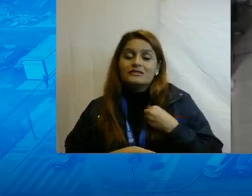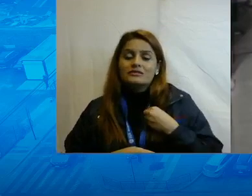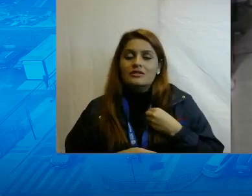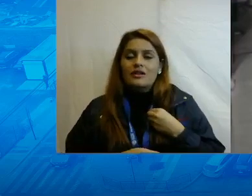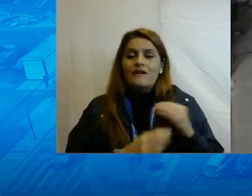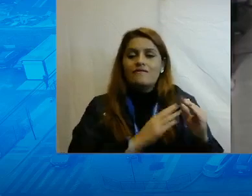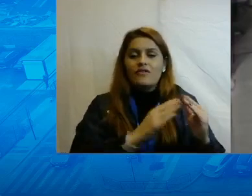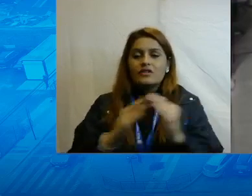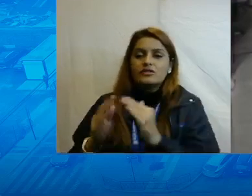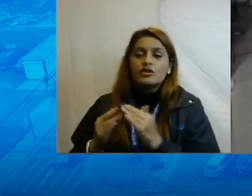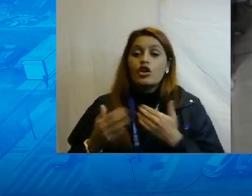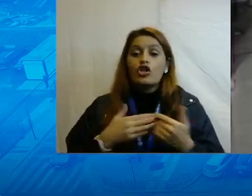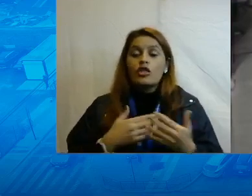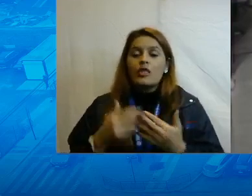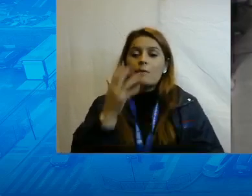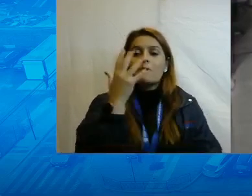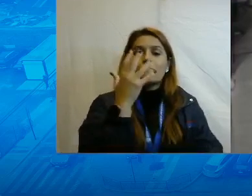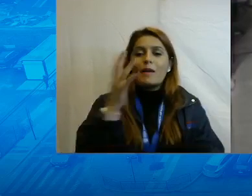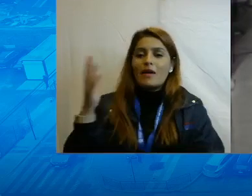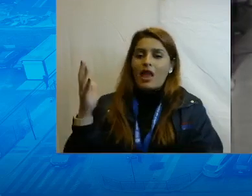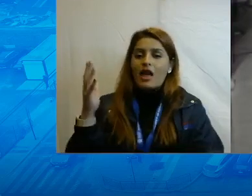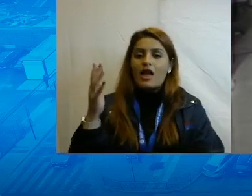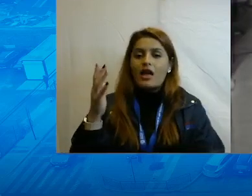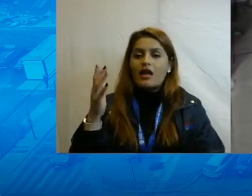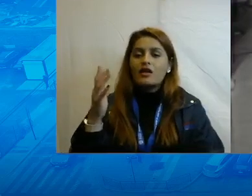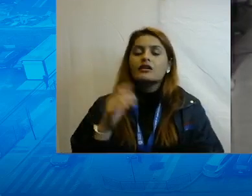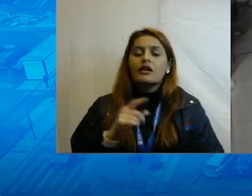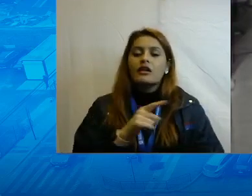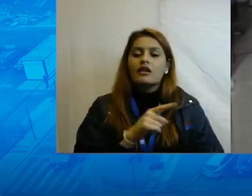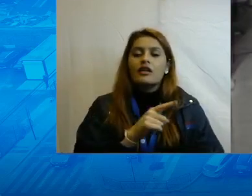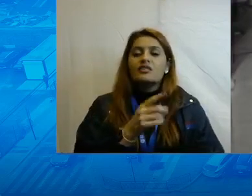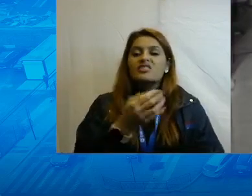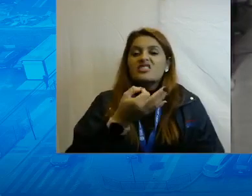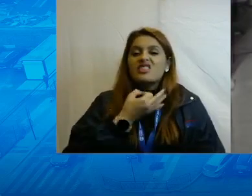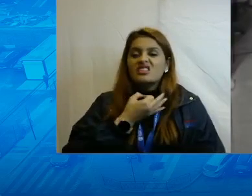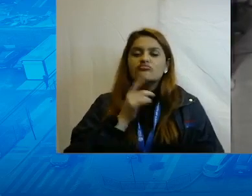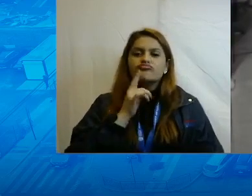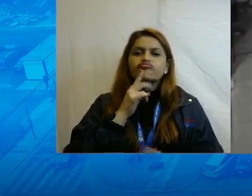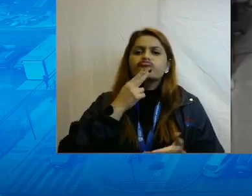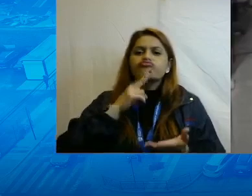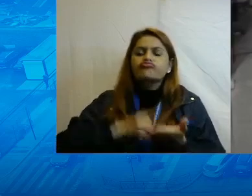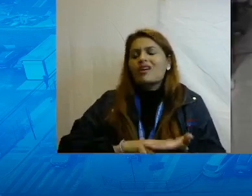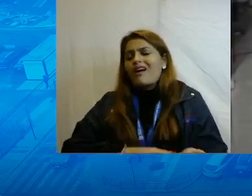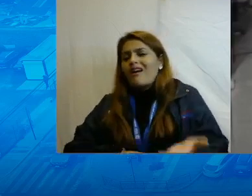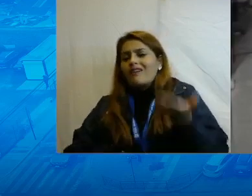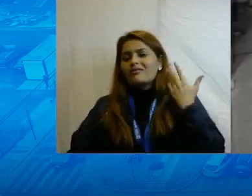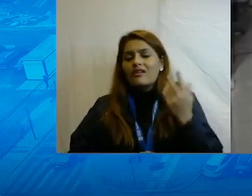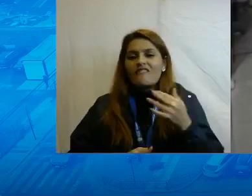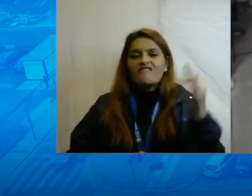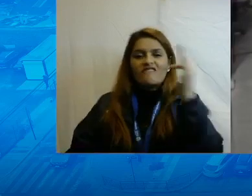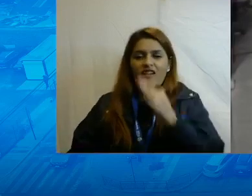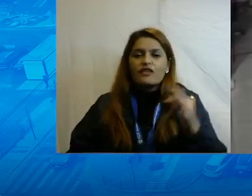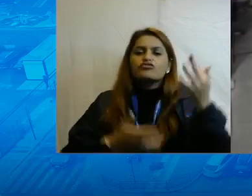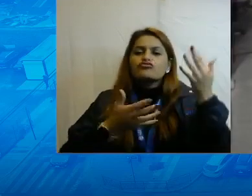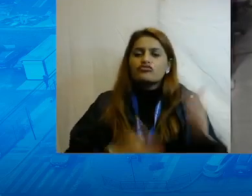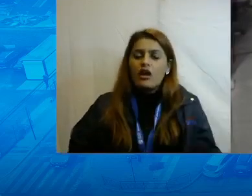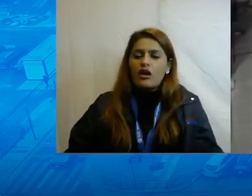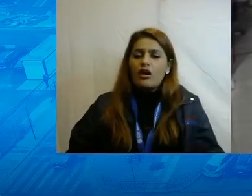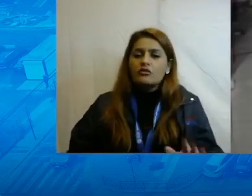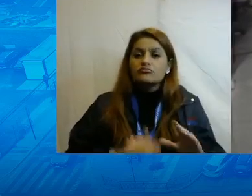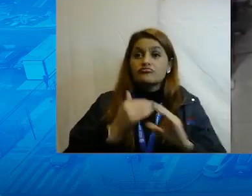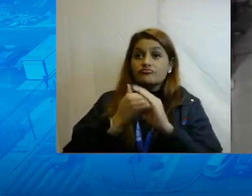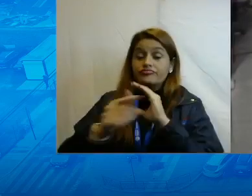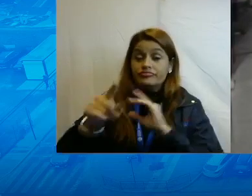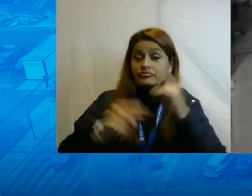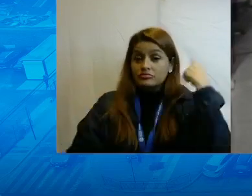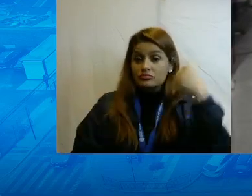Vecinos Las Palmeras, ubicado en Clotario Blest. Ellos dicen que enviaron carta en febrero por oficina de parte a la dirigida usted, alcaldesa,